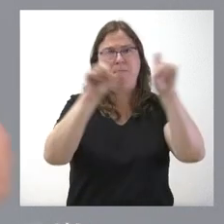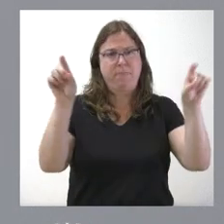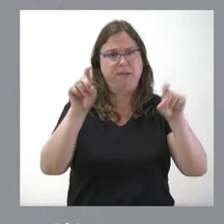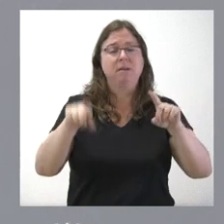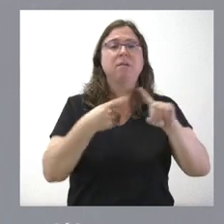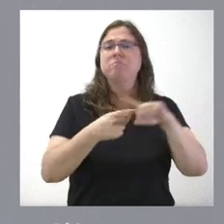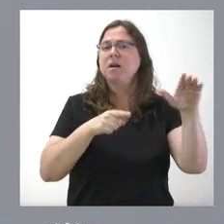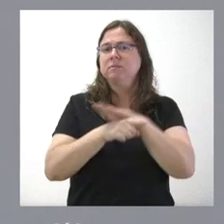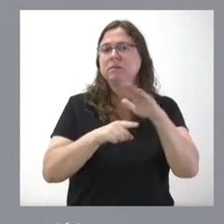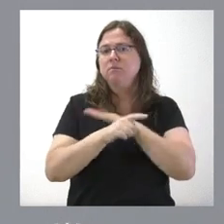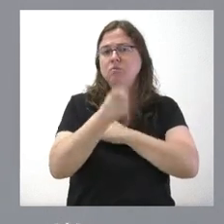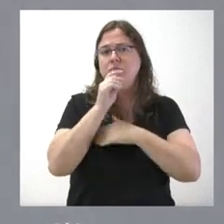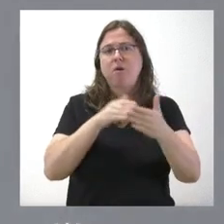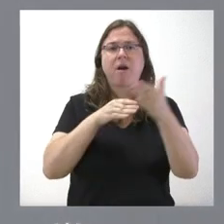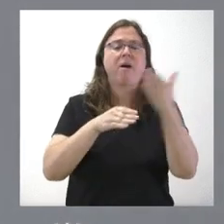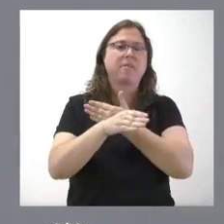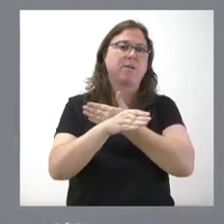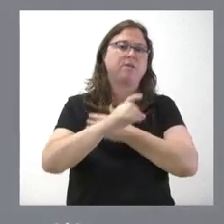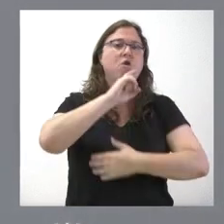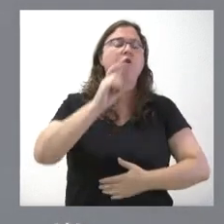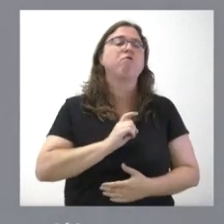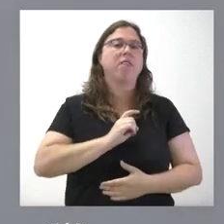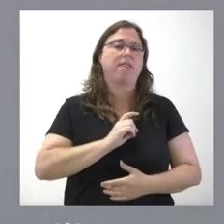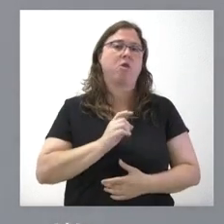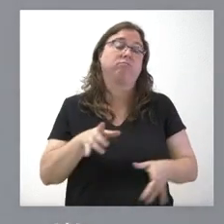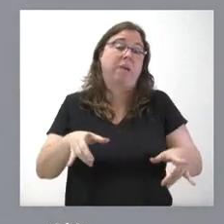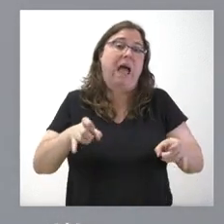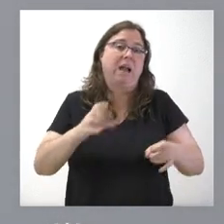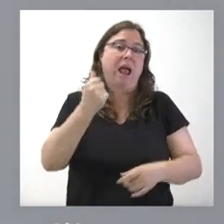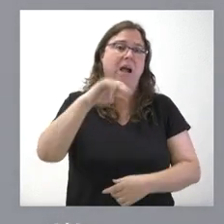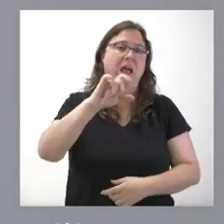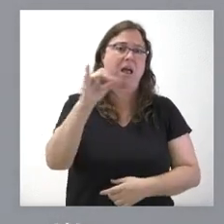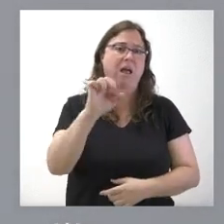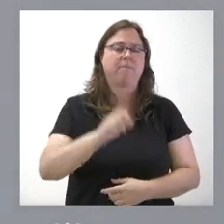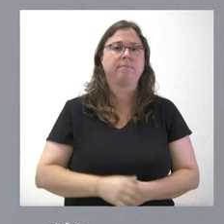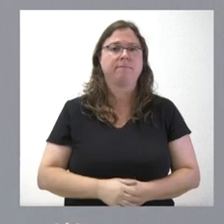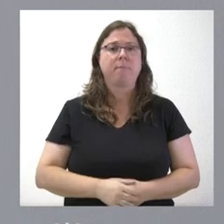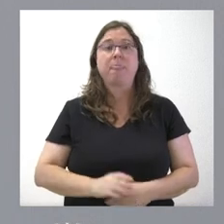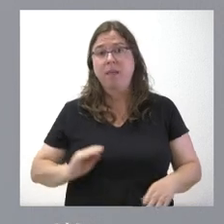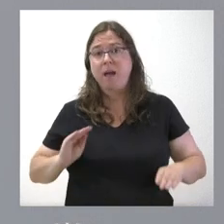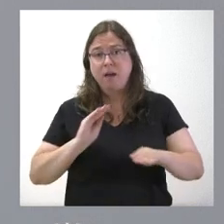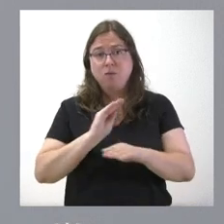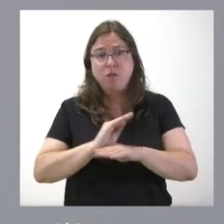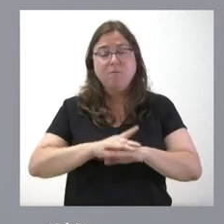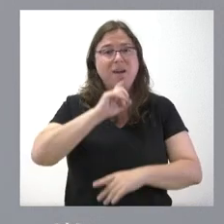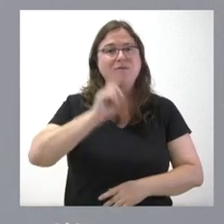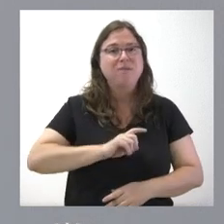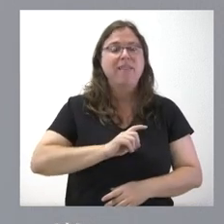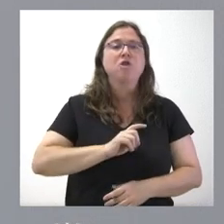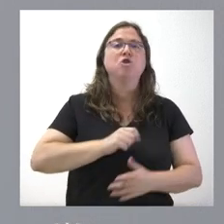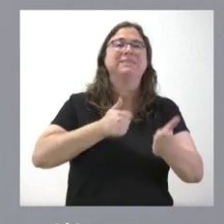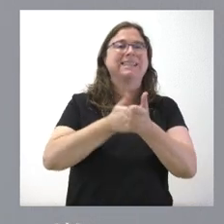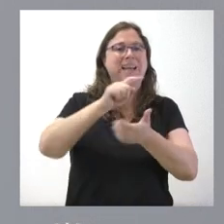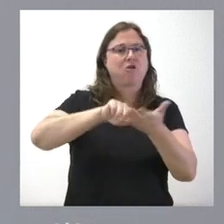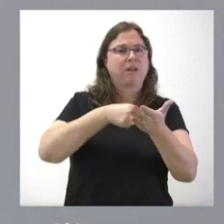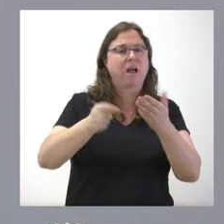gestionará a través de la fundación anclaje se conceden ayudas para la fundación secretariado gitano para